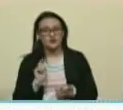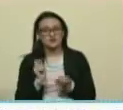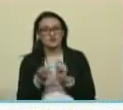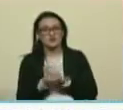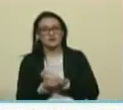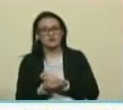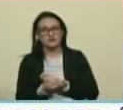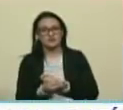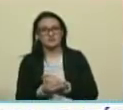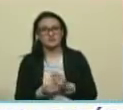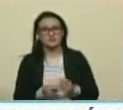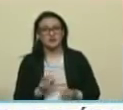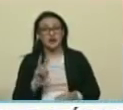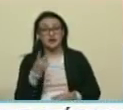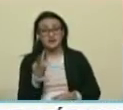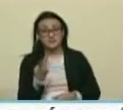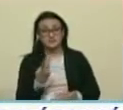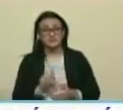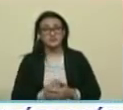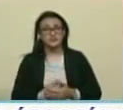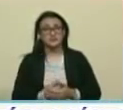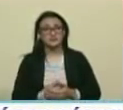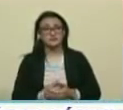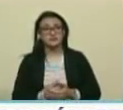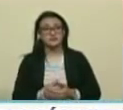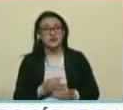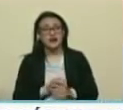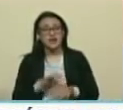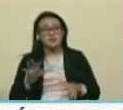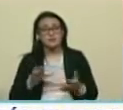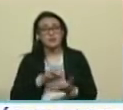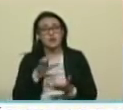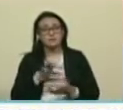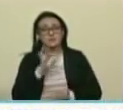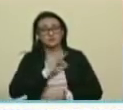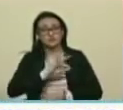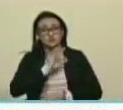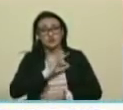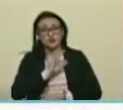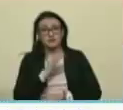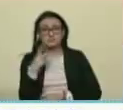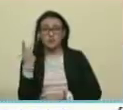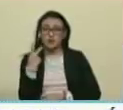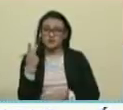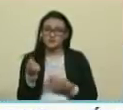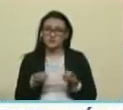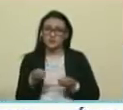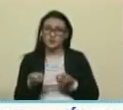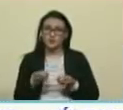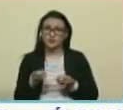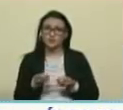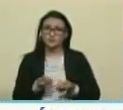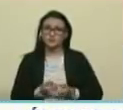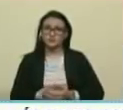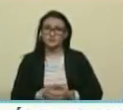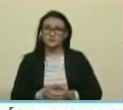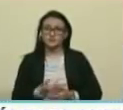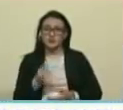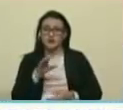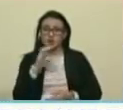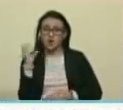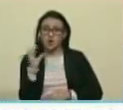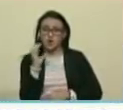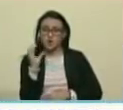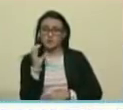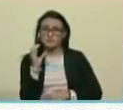la mediática internacional. Son los graves problemas sociales, políticos, económicos que tiene Colombia